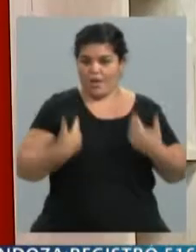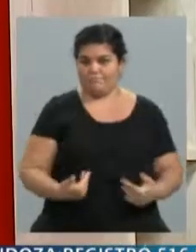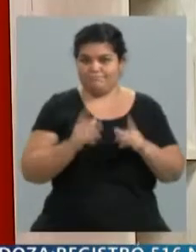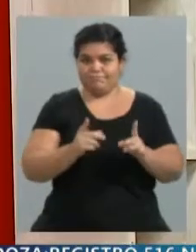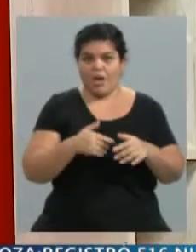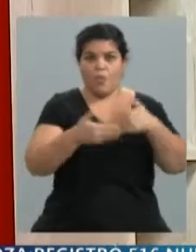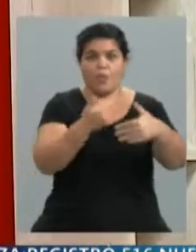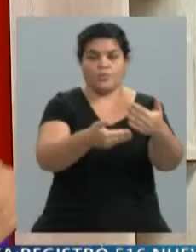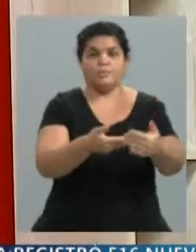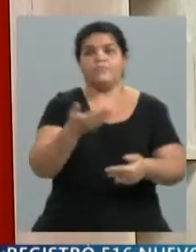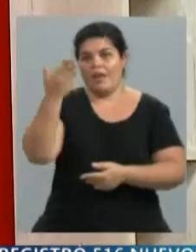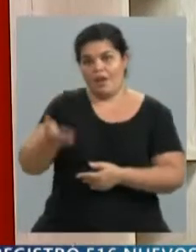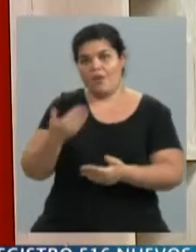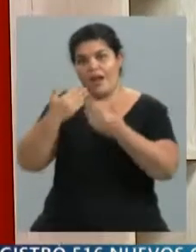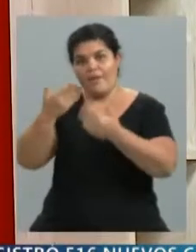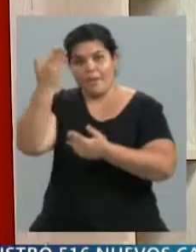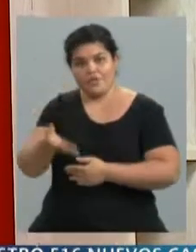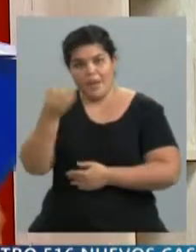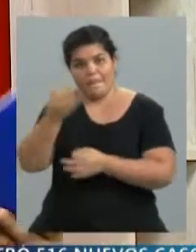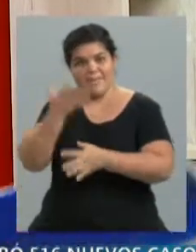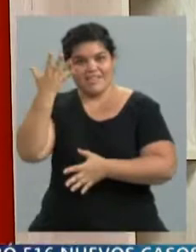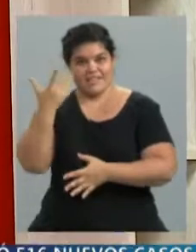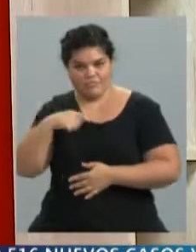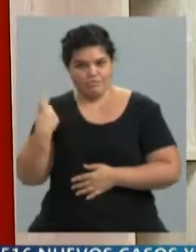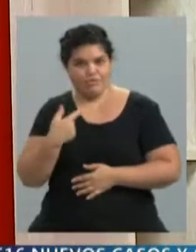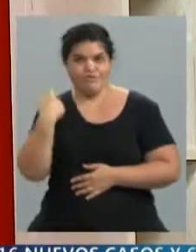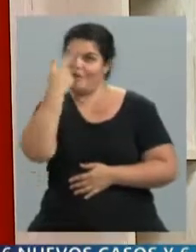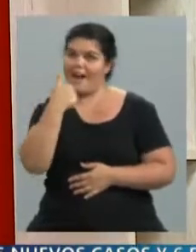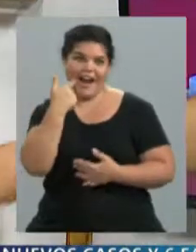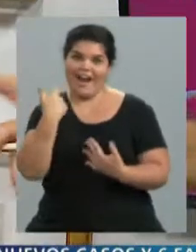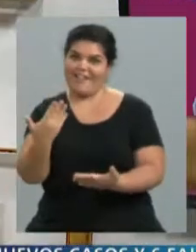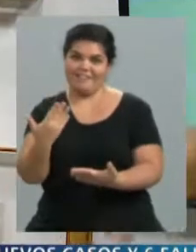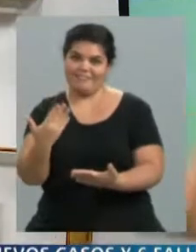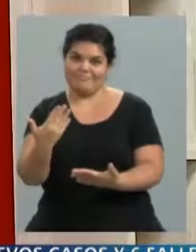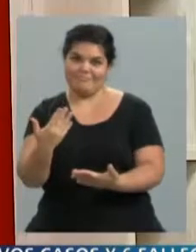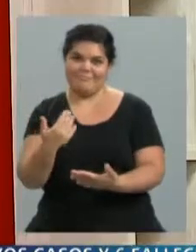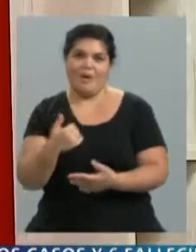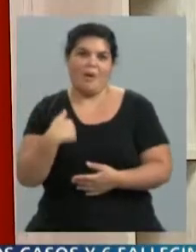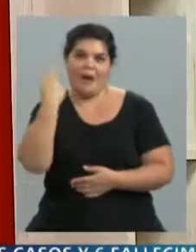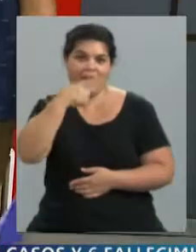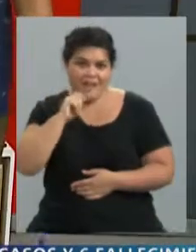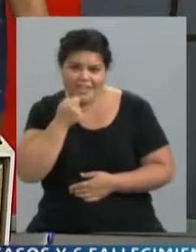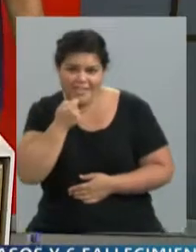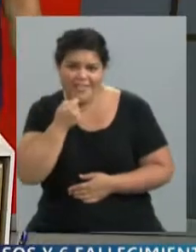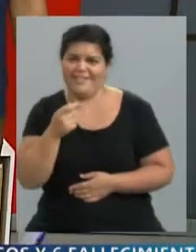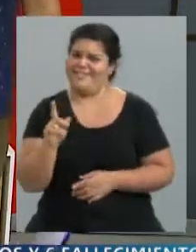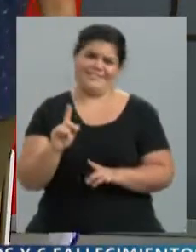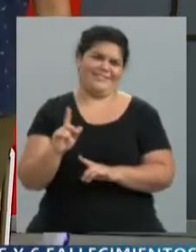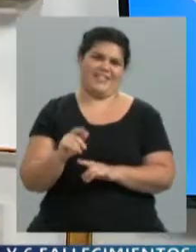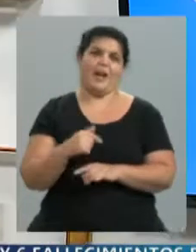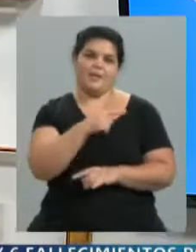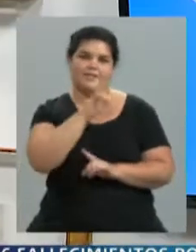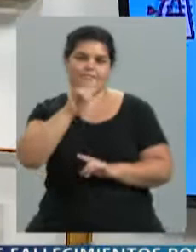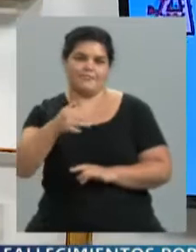a tratar con el especialista, porque nosotros somos la cara bonita. Ni eso. Claudia, a lo mejor sí. Pero tenemos